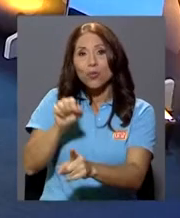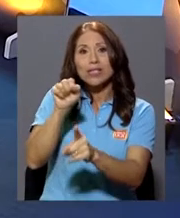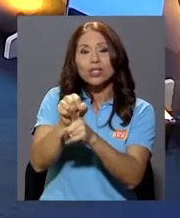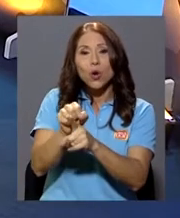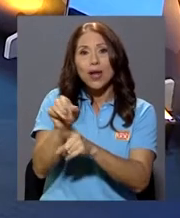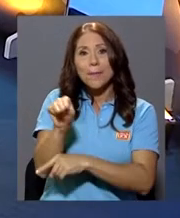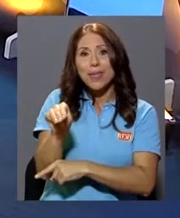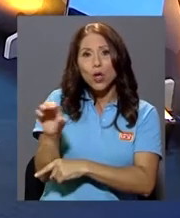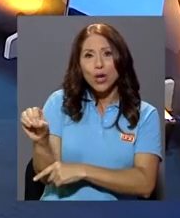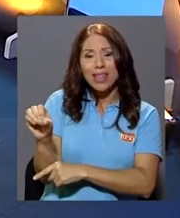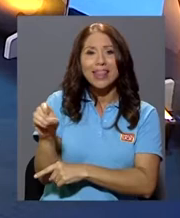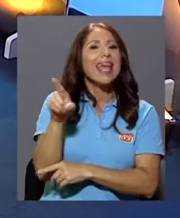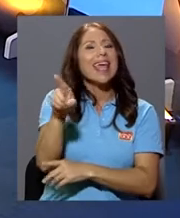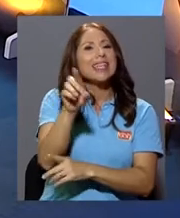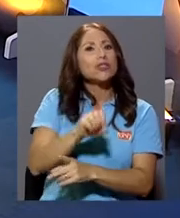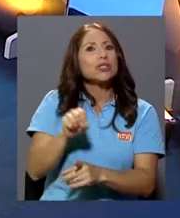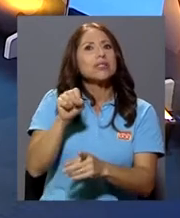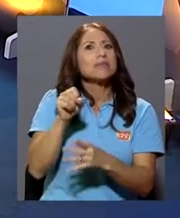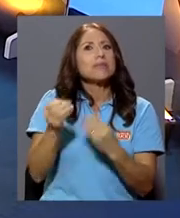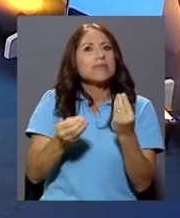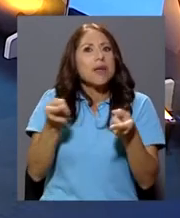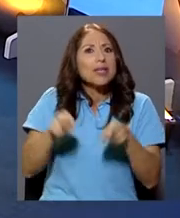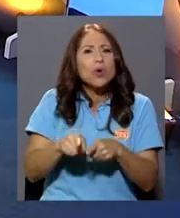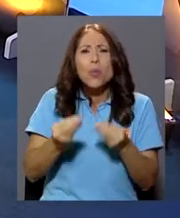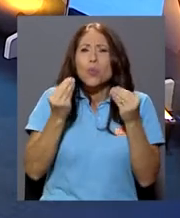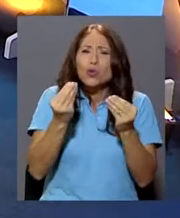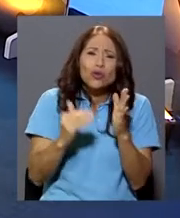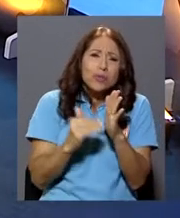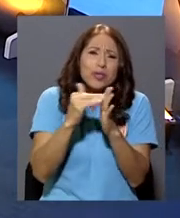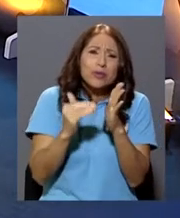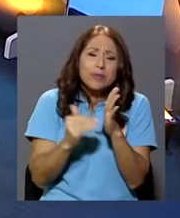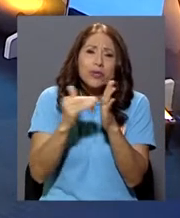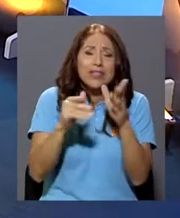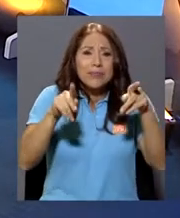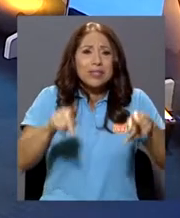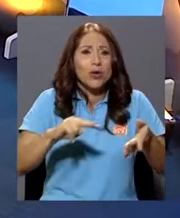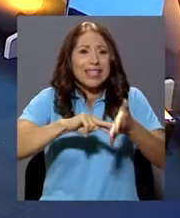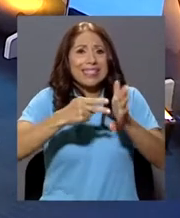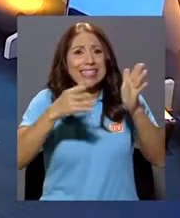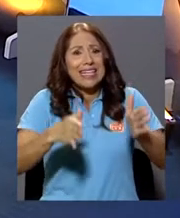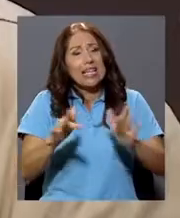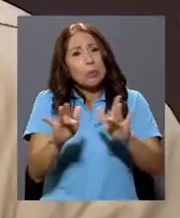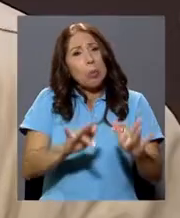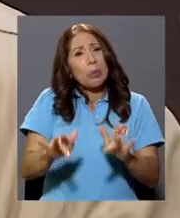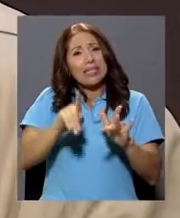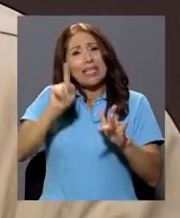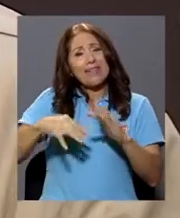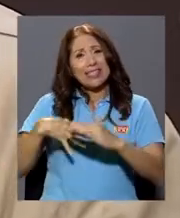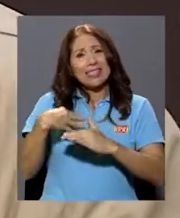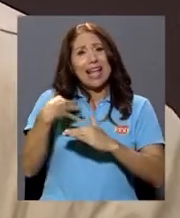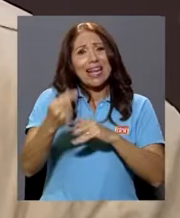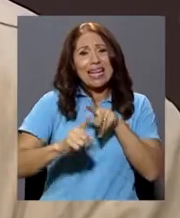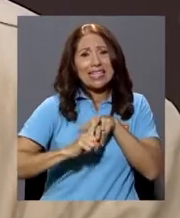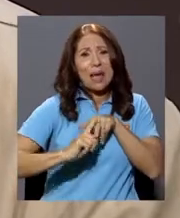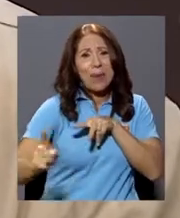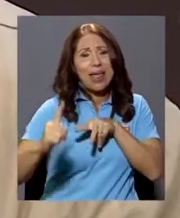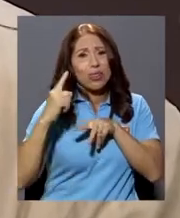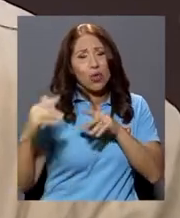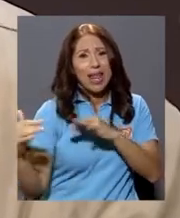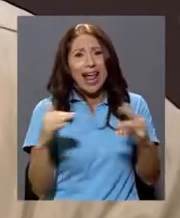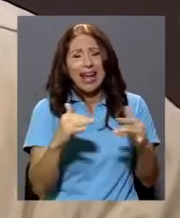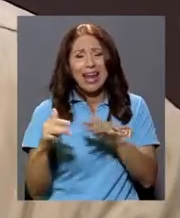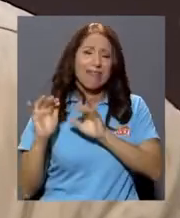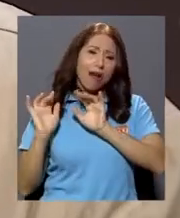una situación de una desbandada, millones de sirios pobres que tuvieron que salir escapando de una guerra de exterminio y